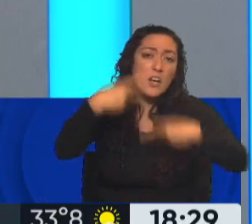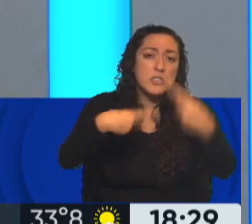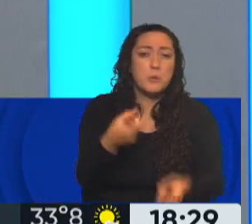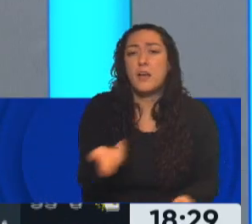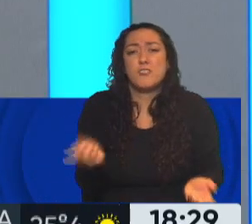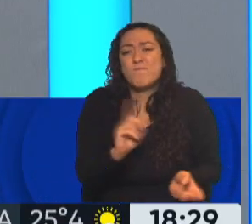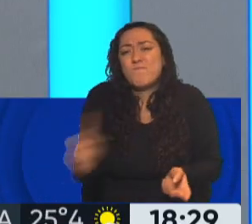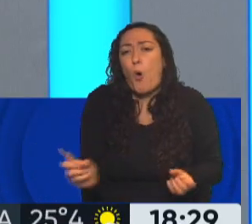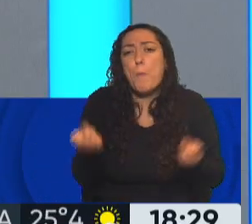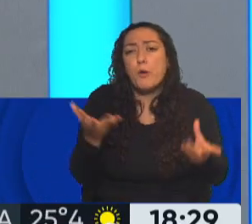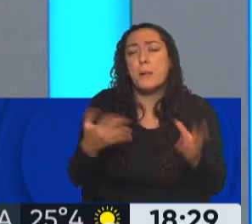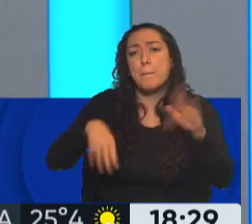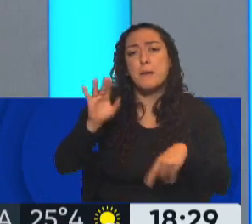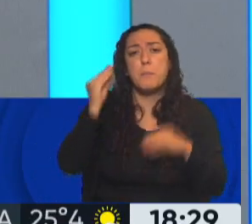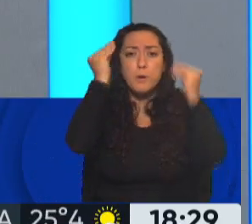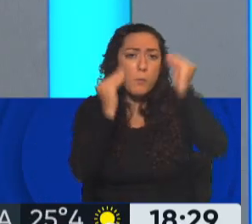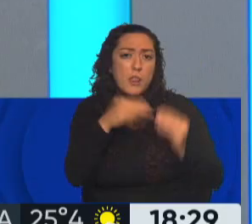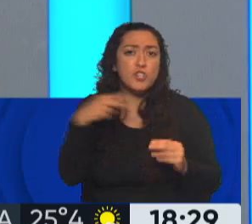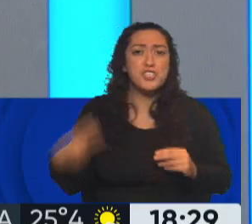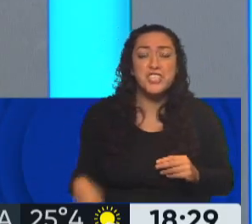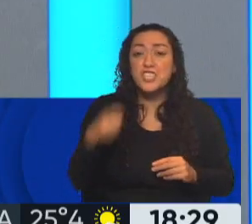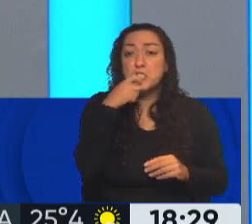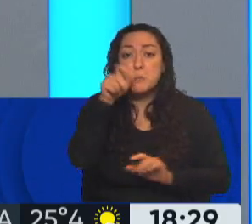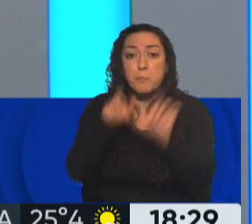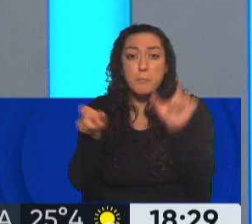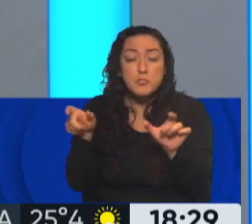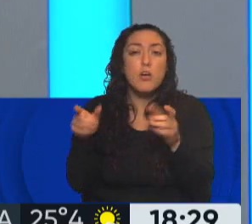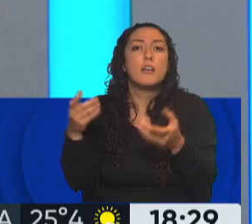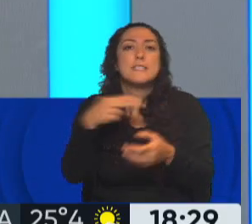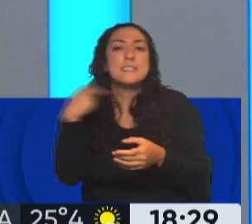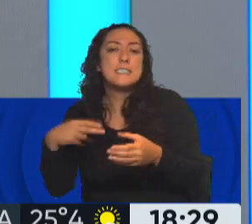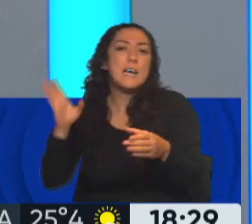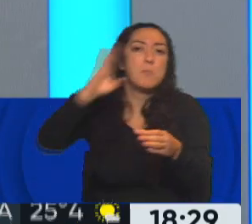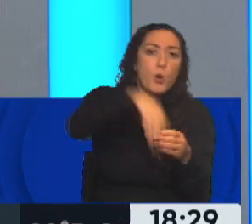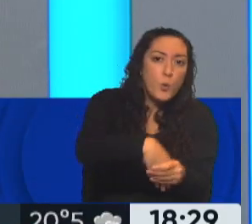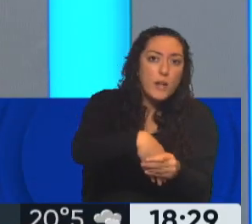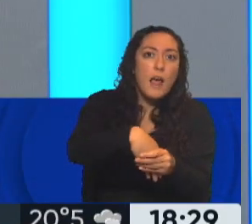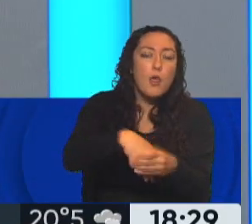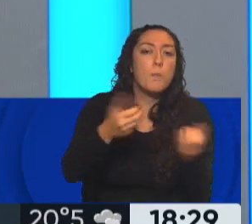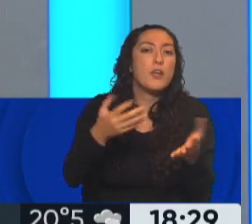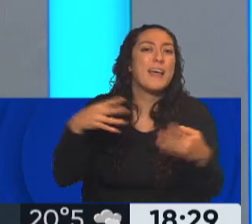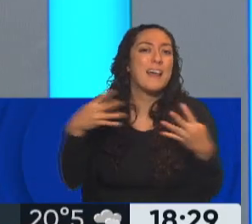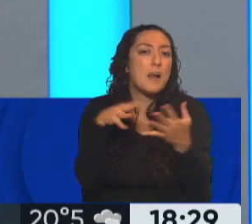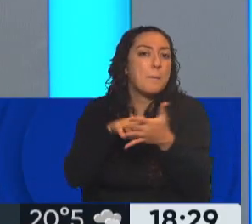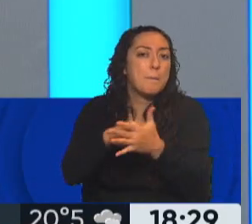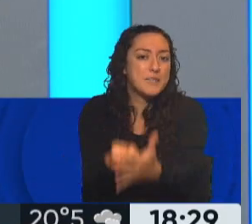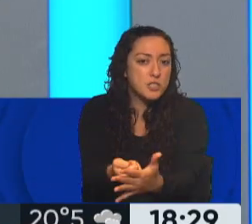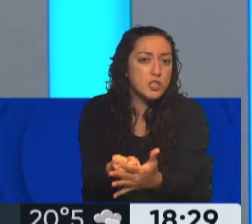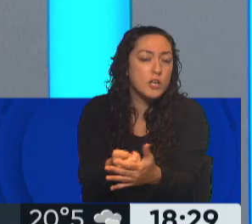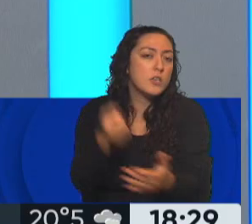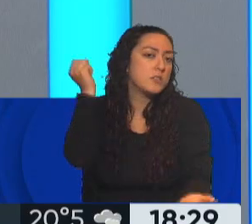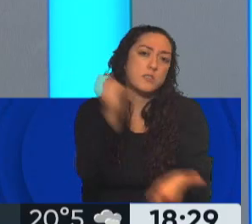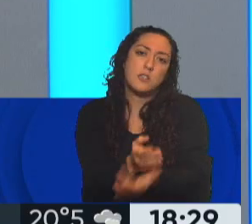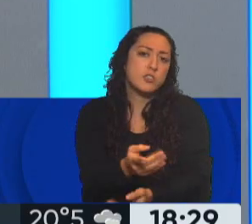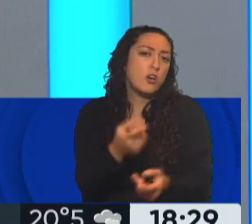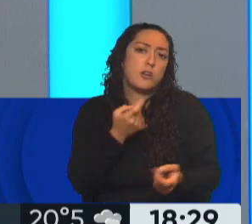a China lo que le preocupa es que si hay algún involucramiento de China como presión por la guerra, vengan sanciones por